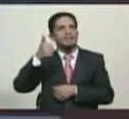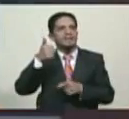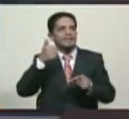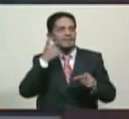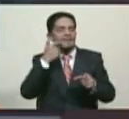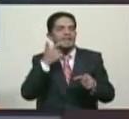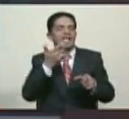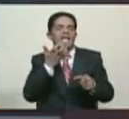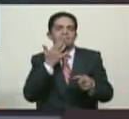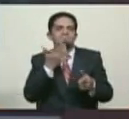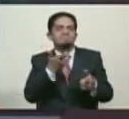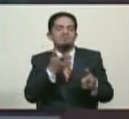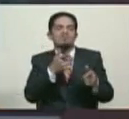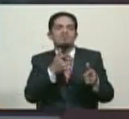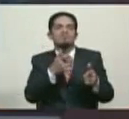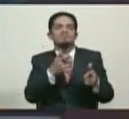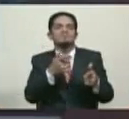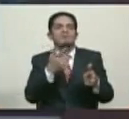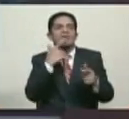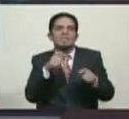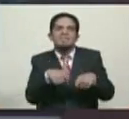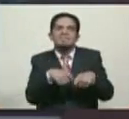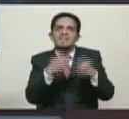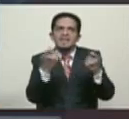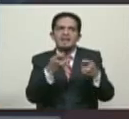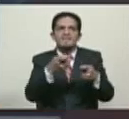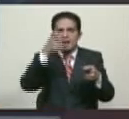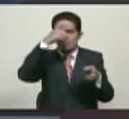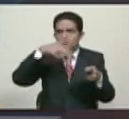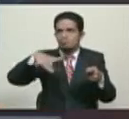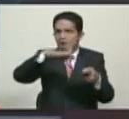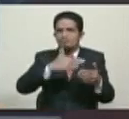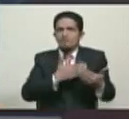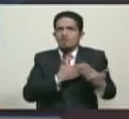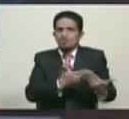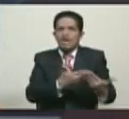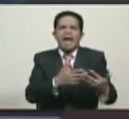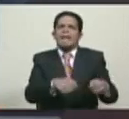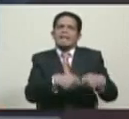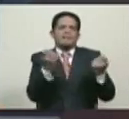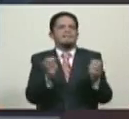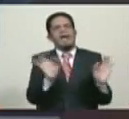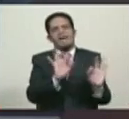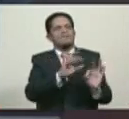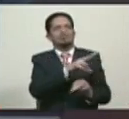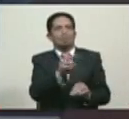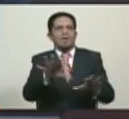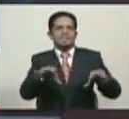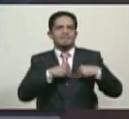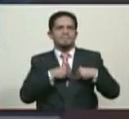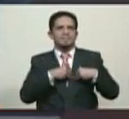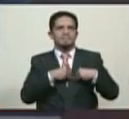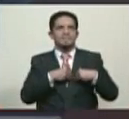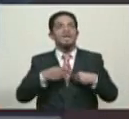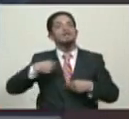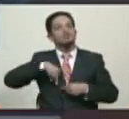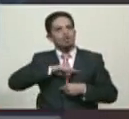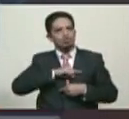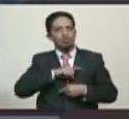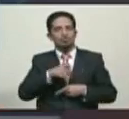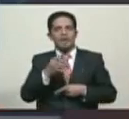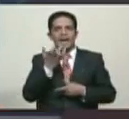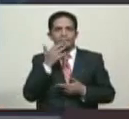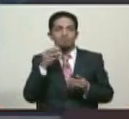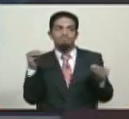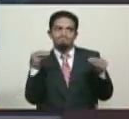ninguna circunstancia que se quiebre la voluntad del pueblo venezolano y avalaremos con la fuerza de la justicia los actos legítimos